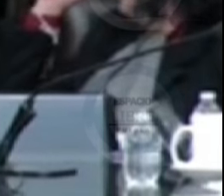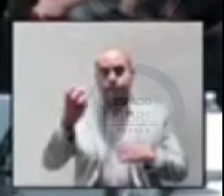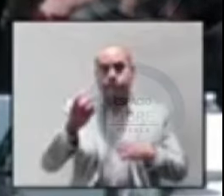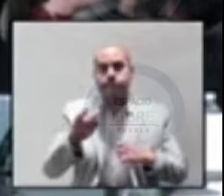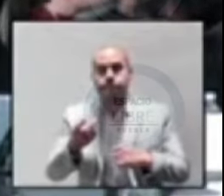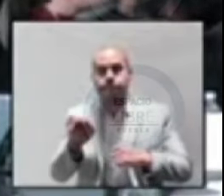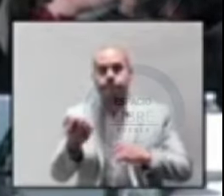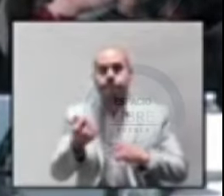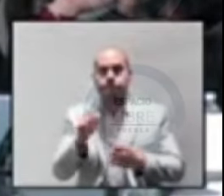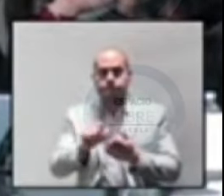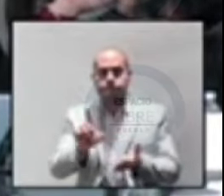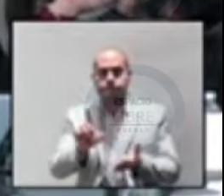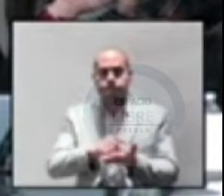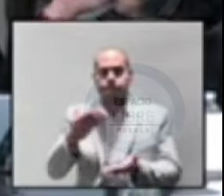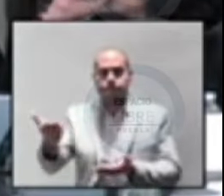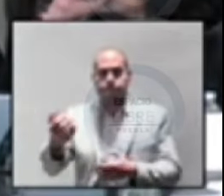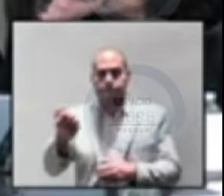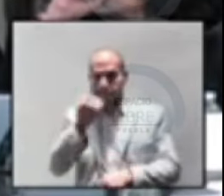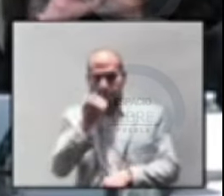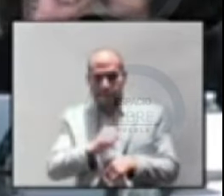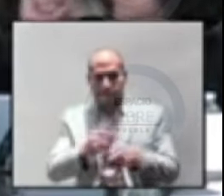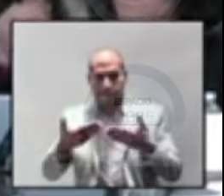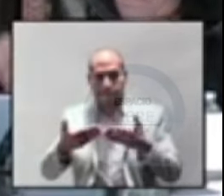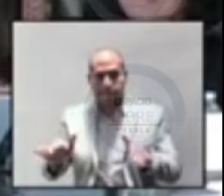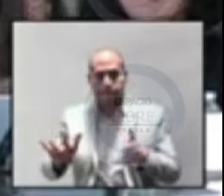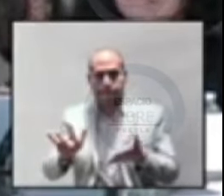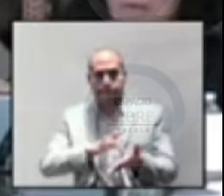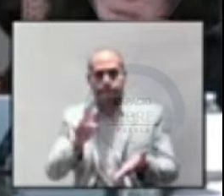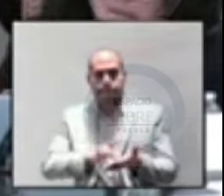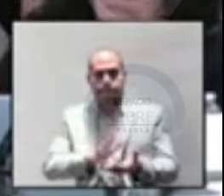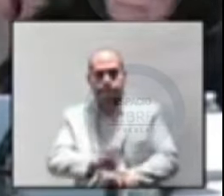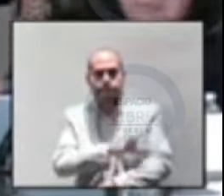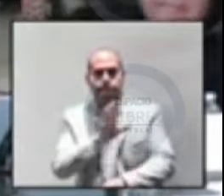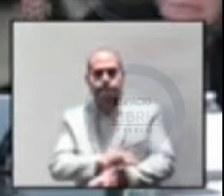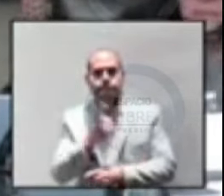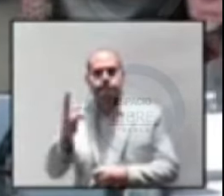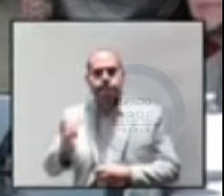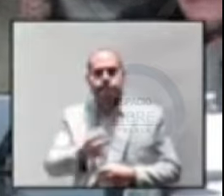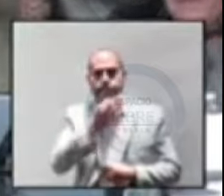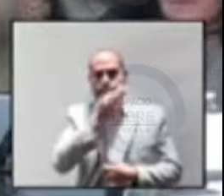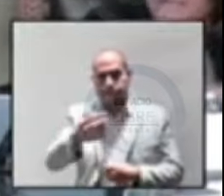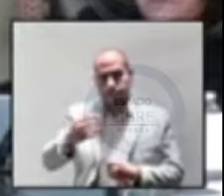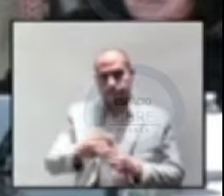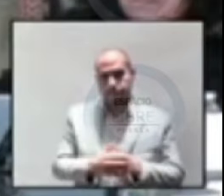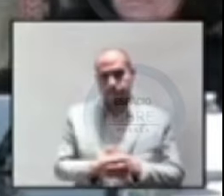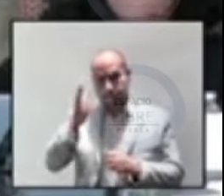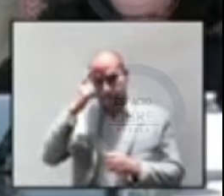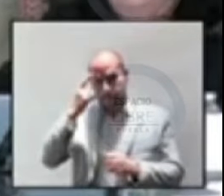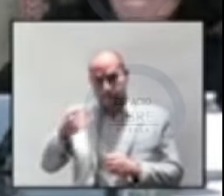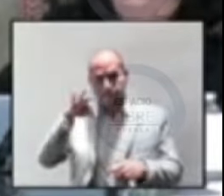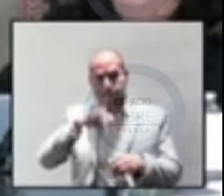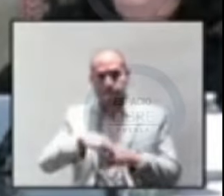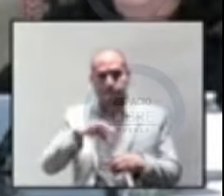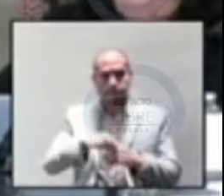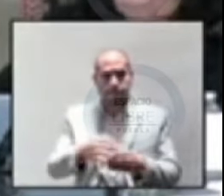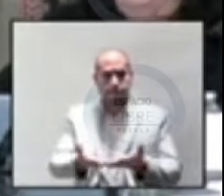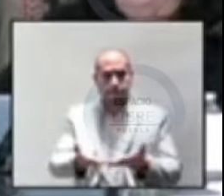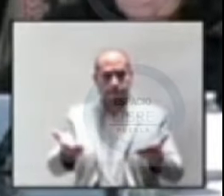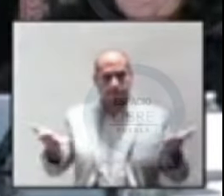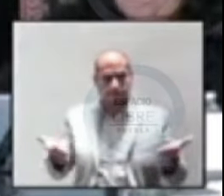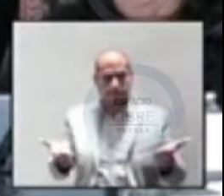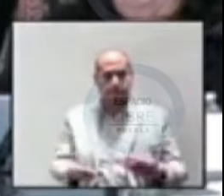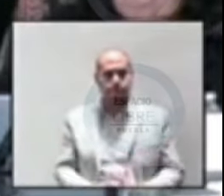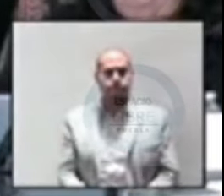a la Secretaría abrir el registro electrónico durante un minuto a efecto de que emitan su